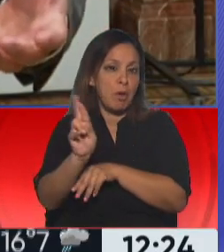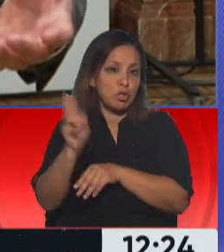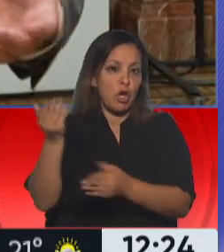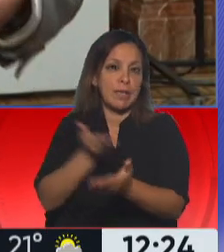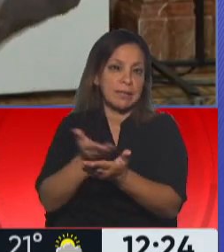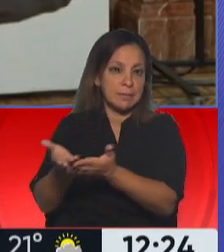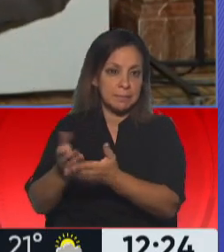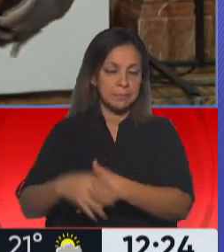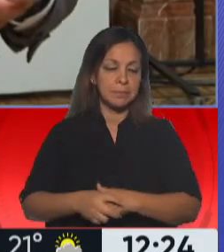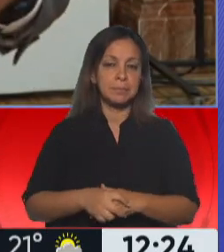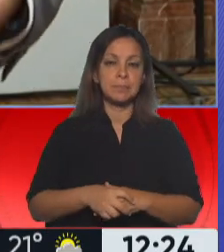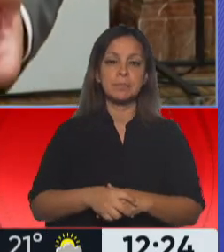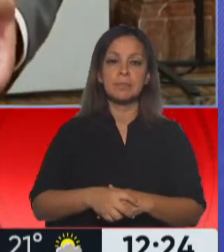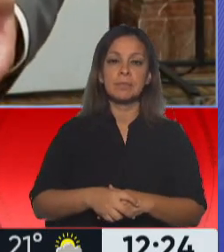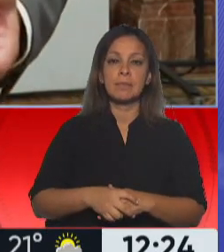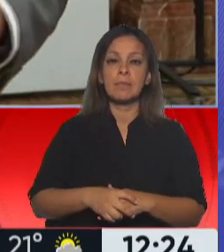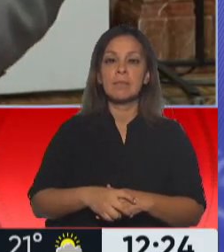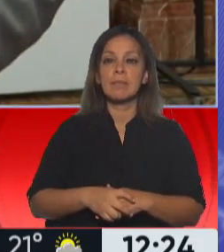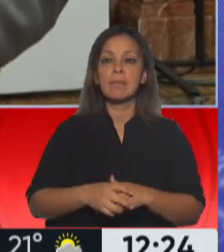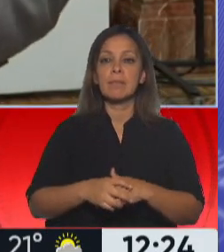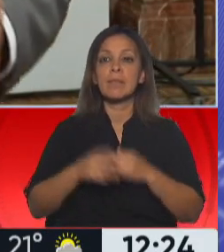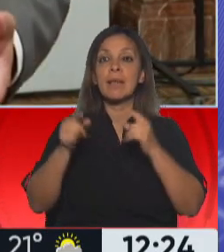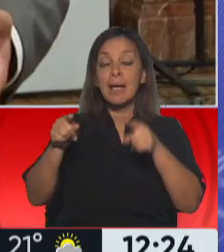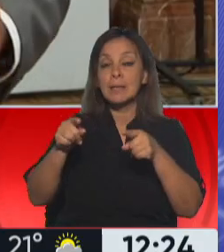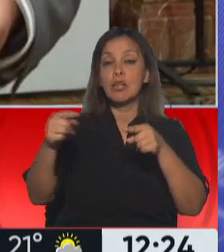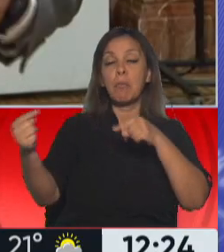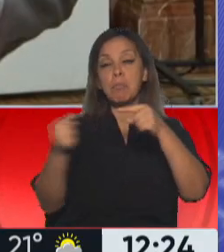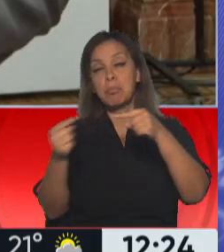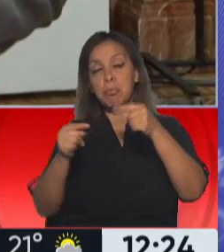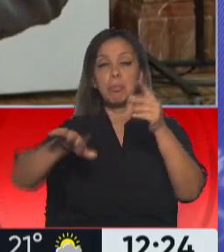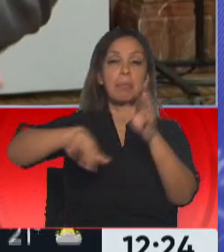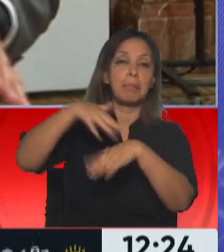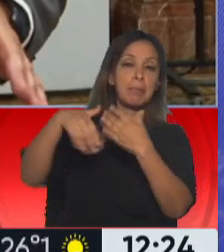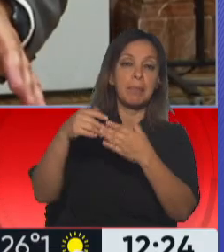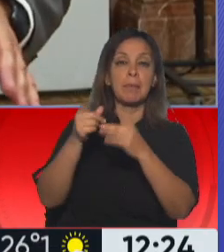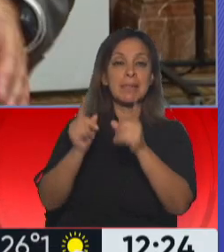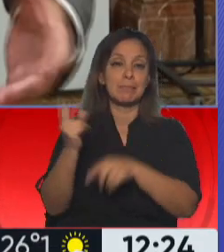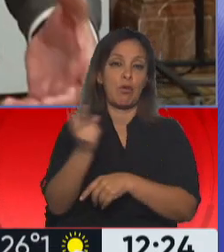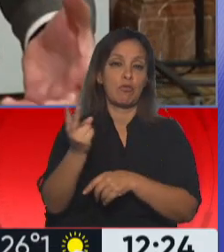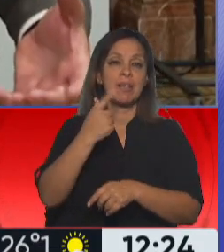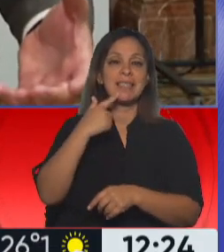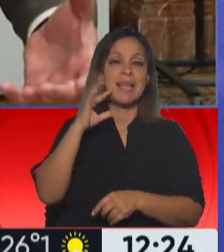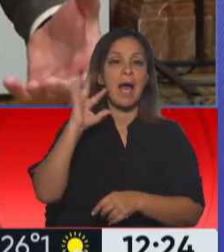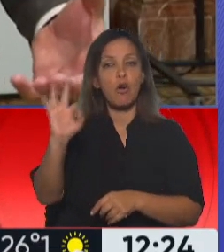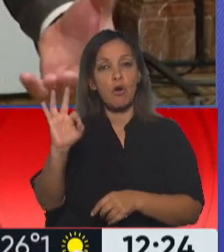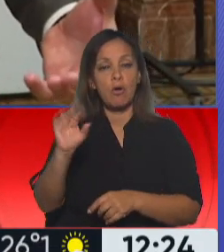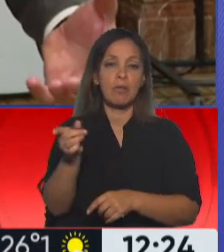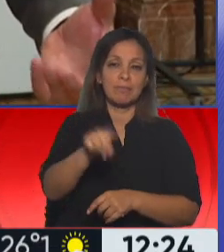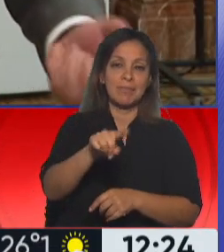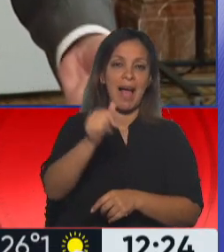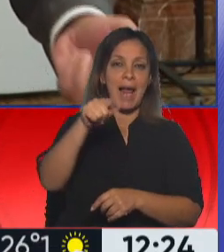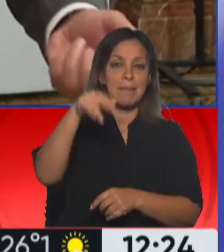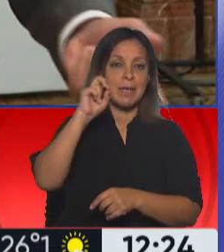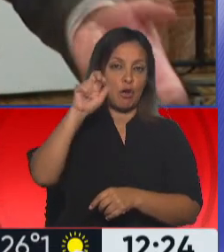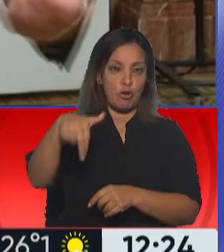Bueno, al producirse estos cruces entre Sago y Almirón, y que por ende